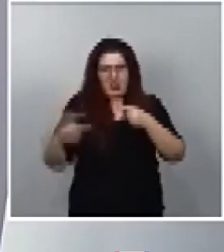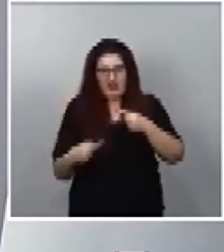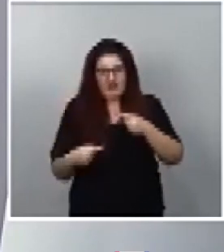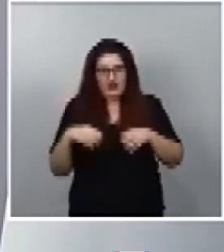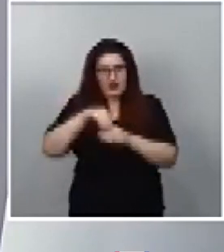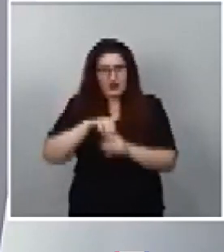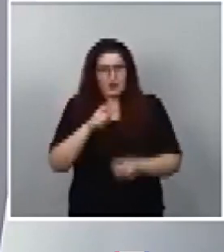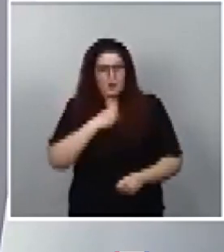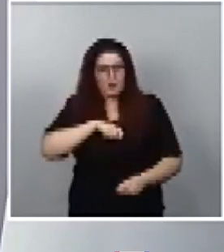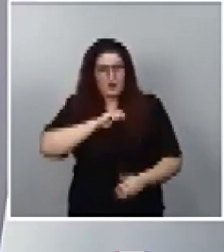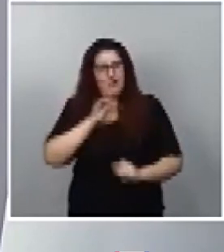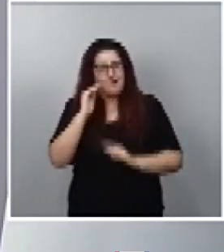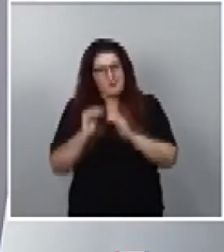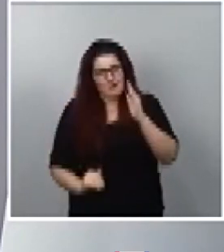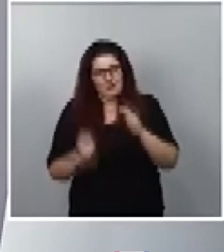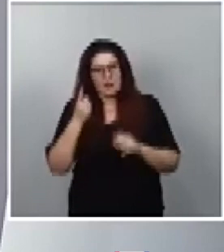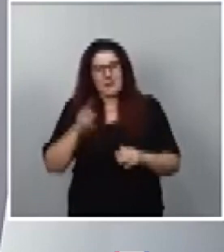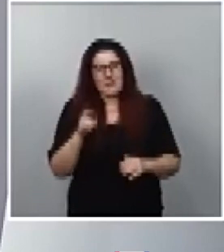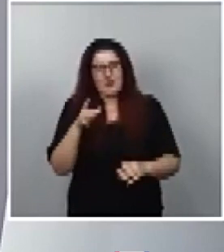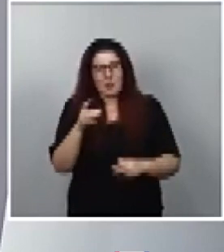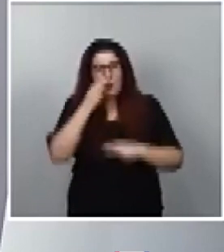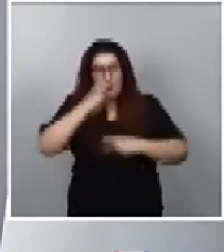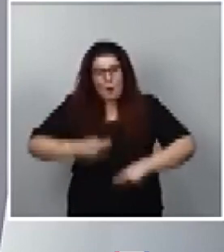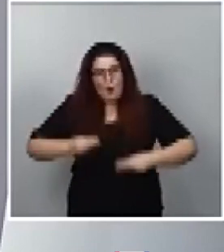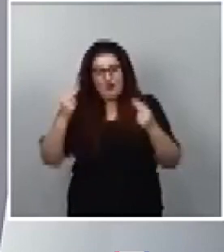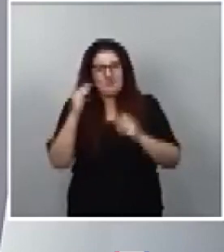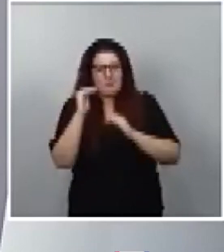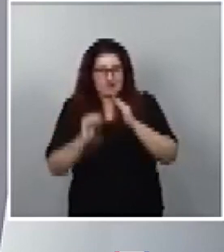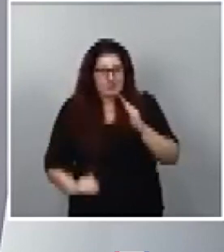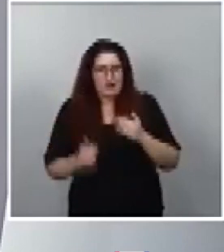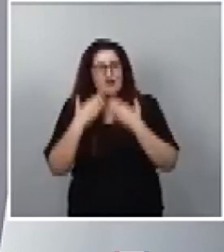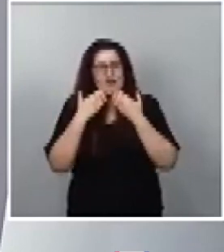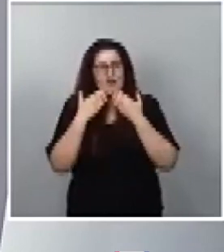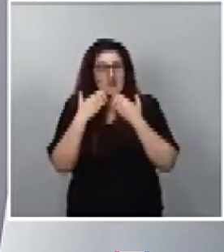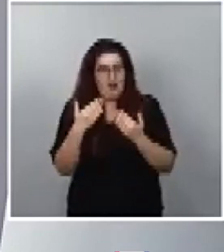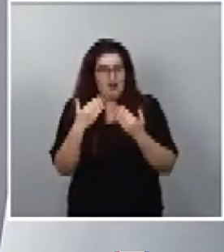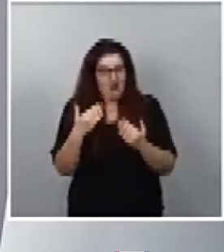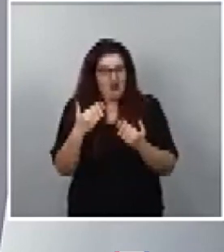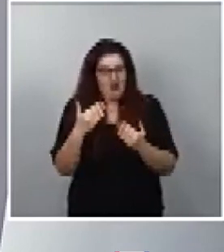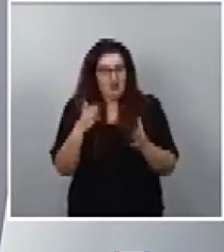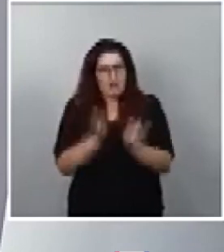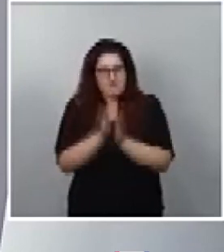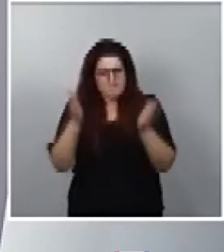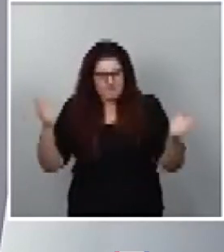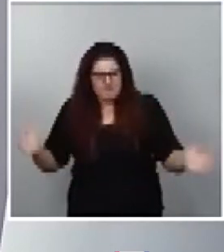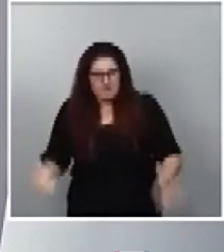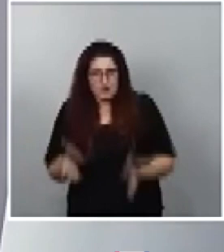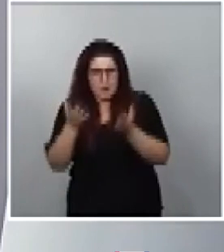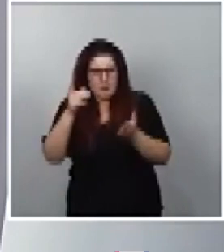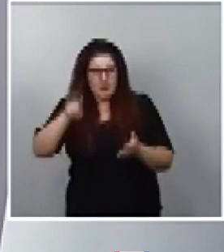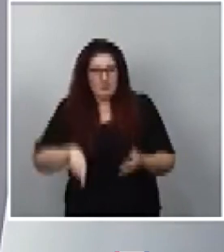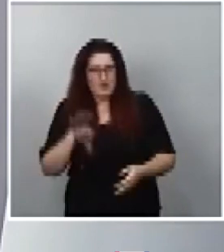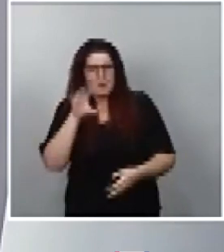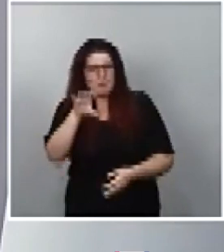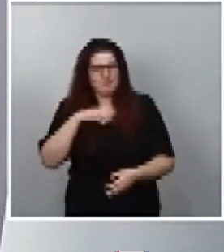país también las la ratio de deuda pública aplicando en paralelo un impulso al Estado del